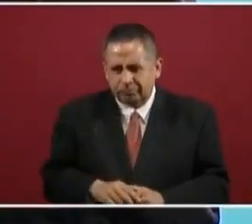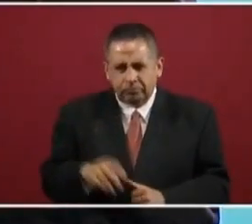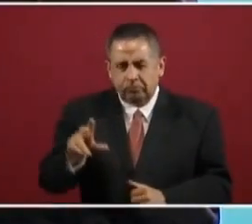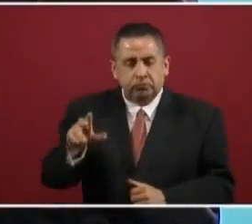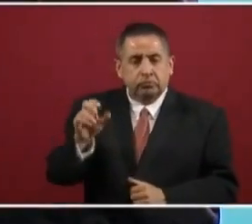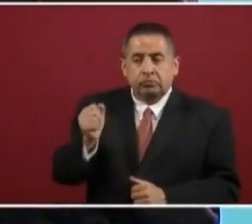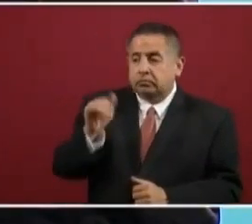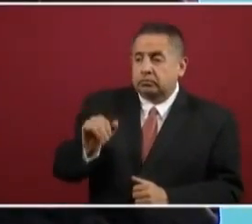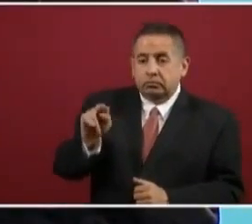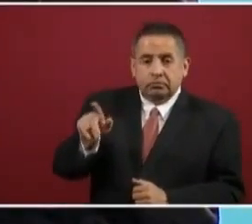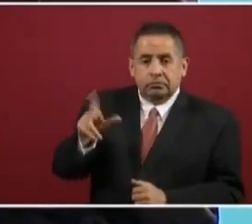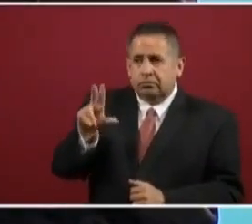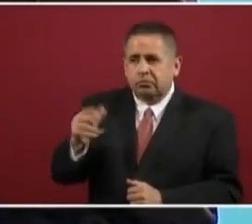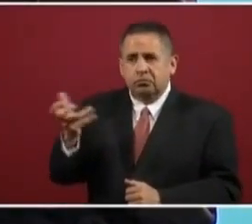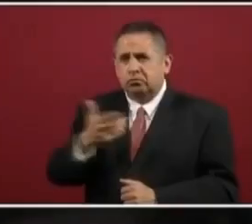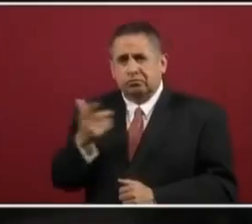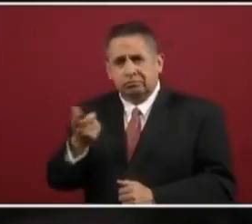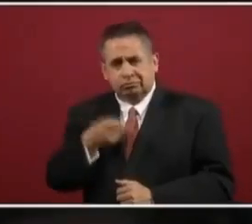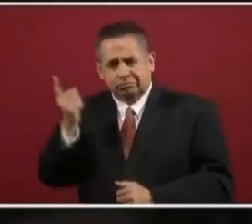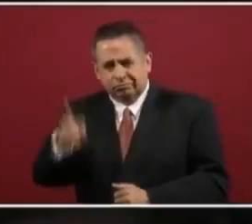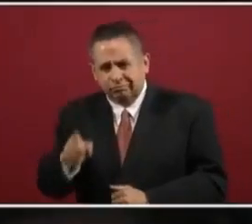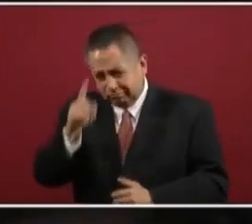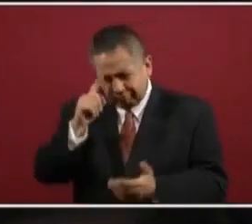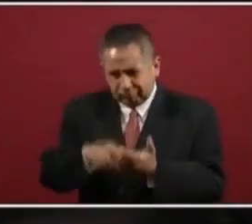lo haría